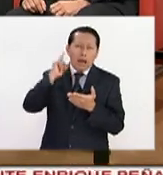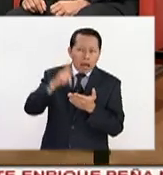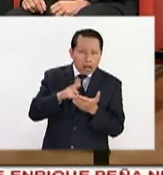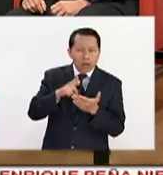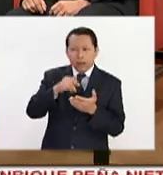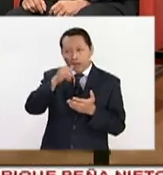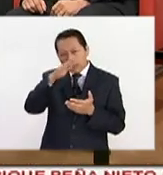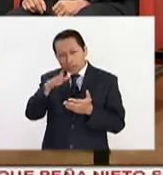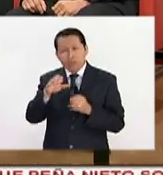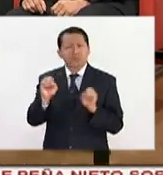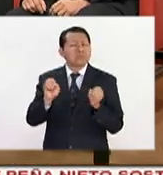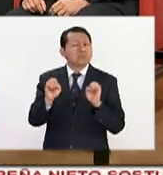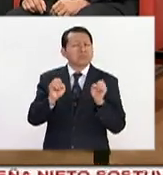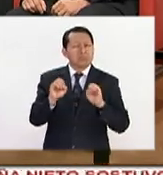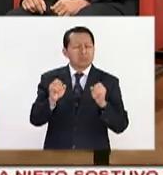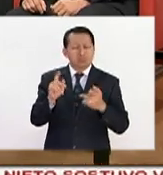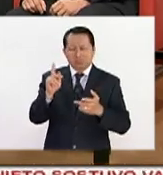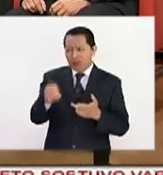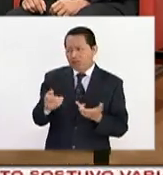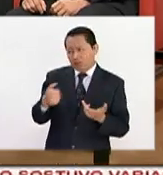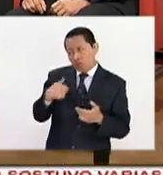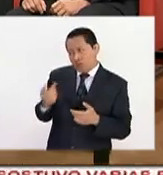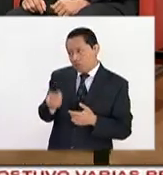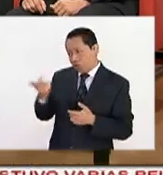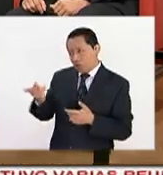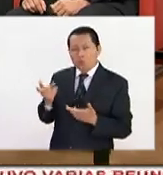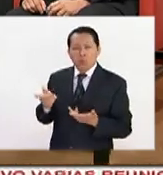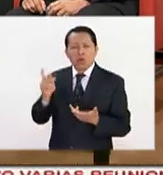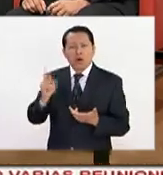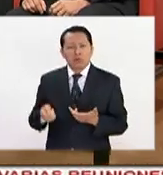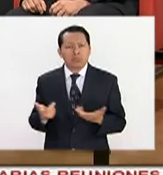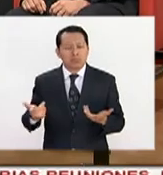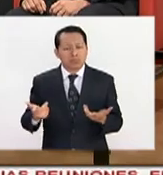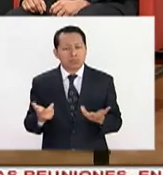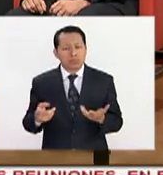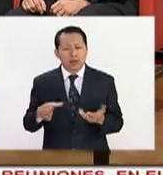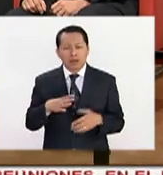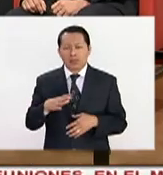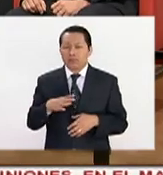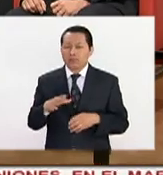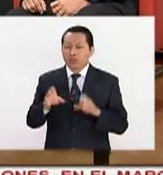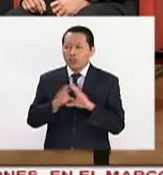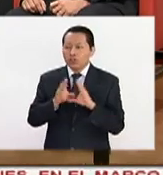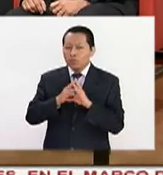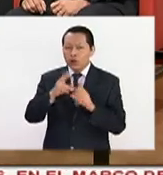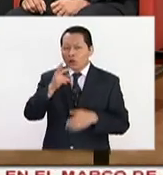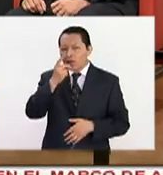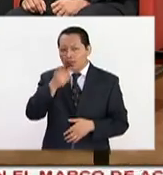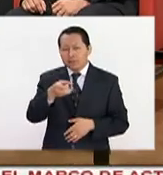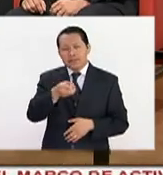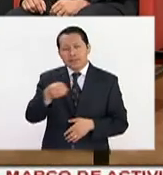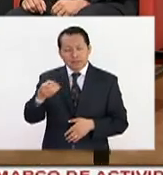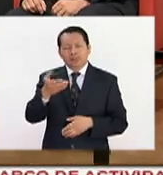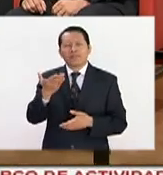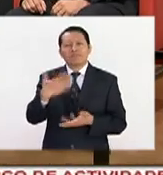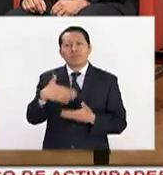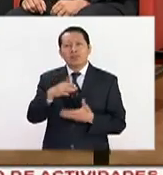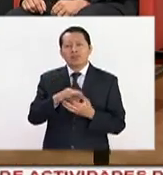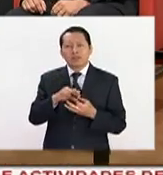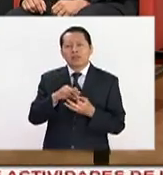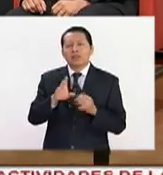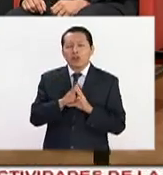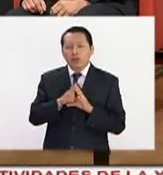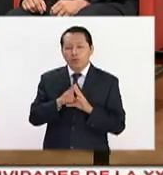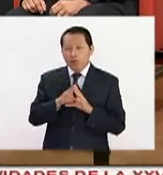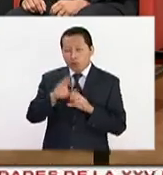una estrategia, también te lo pregunto, hay ¿cómo lo podríamos decir? Un cambio en